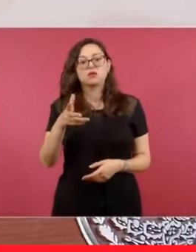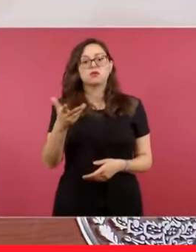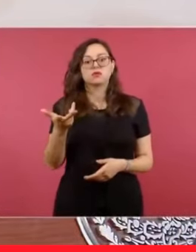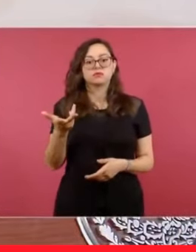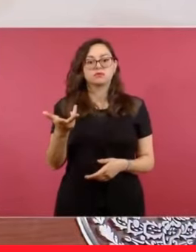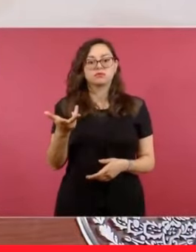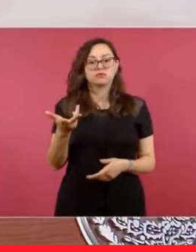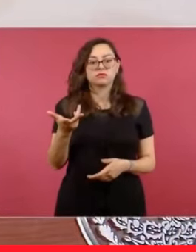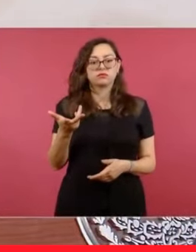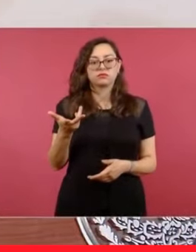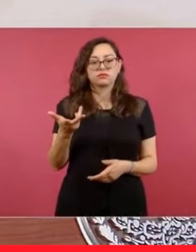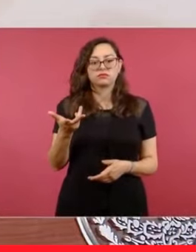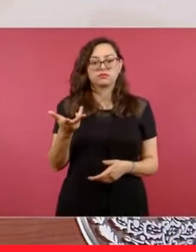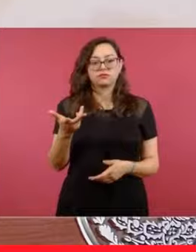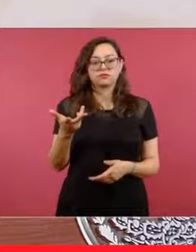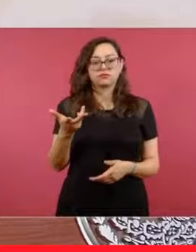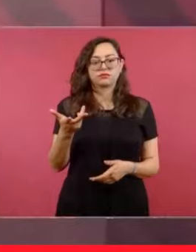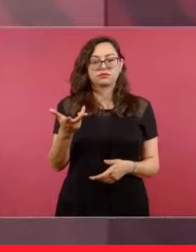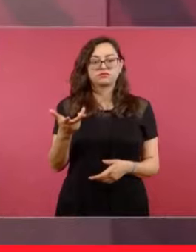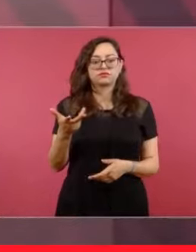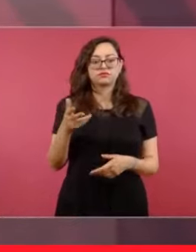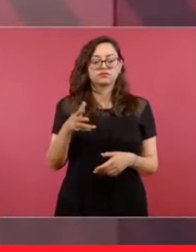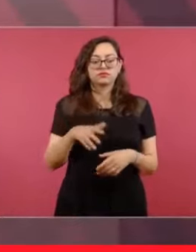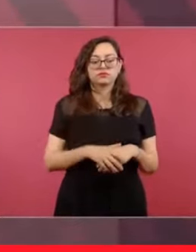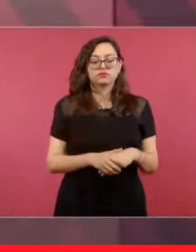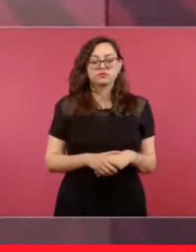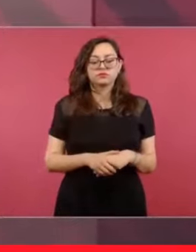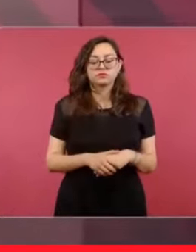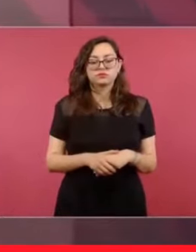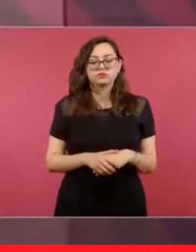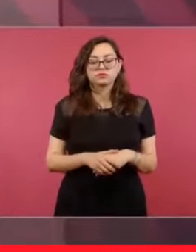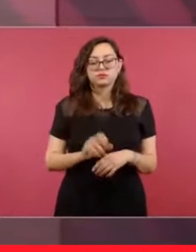Hidalgo de Huasteca